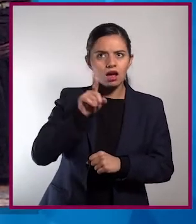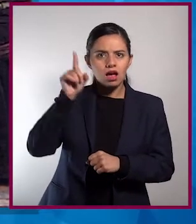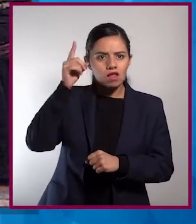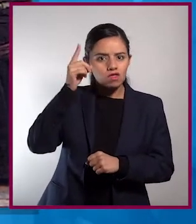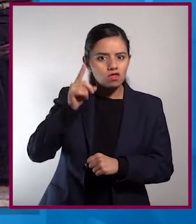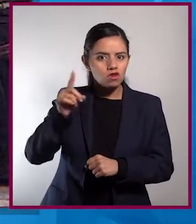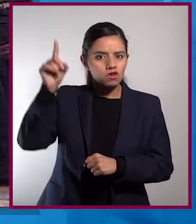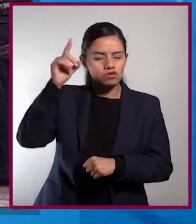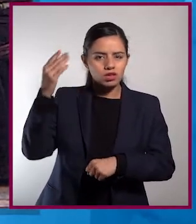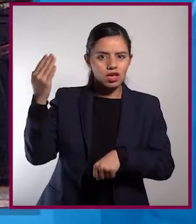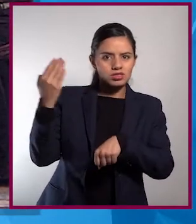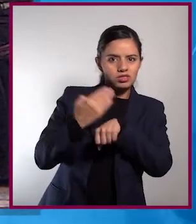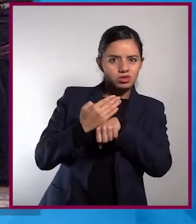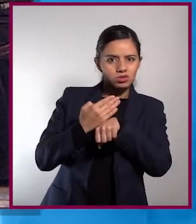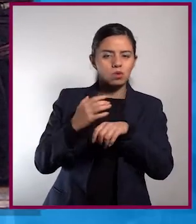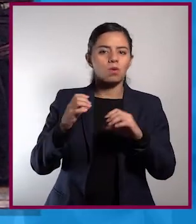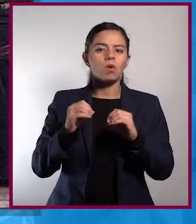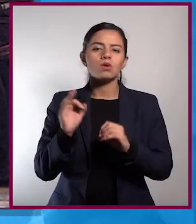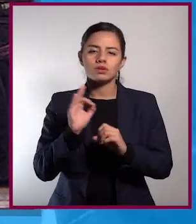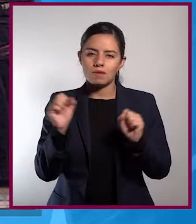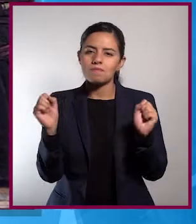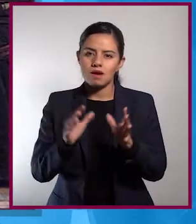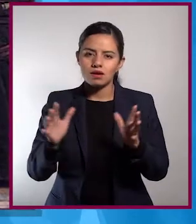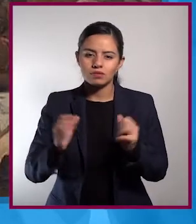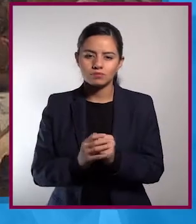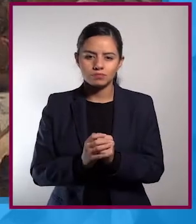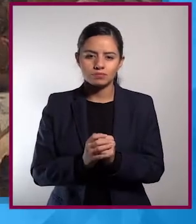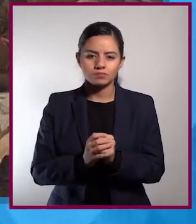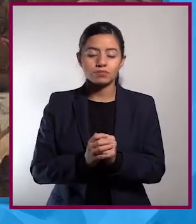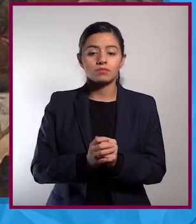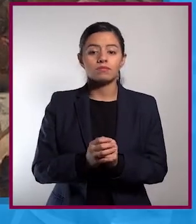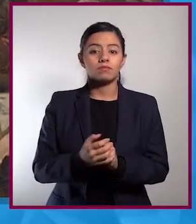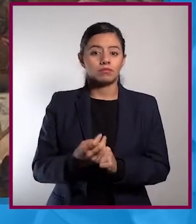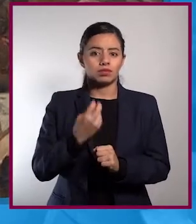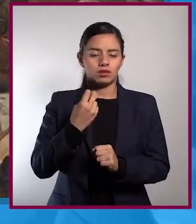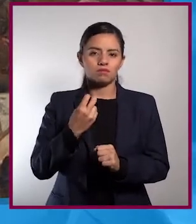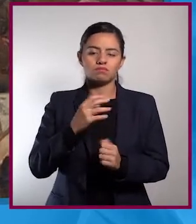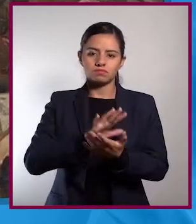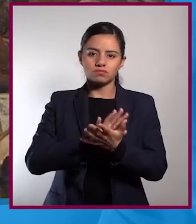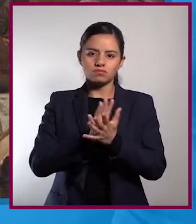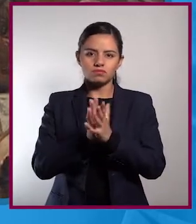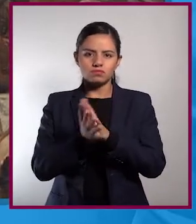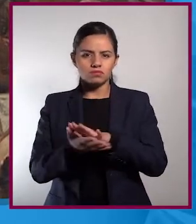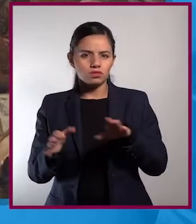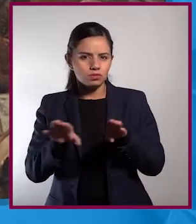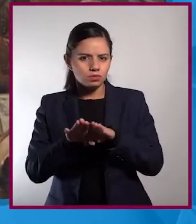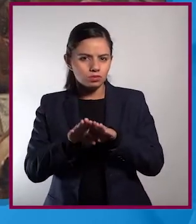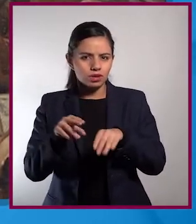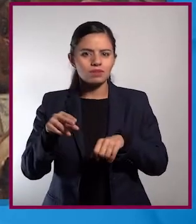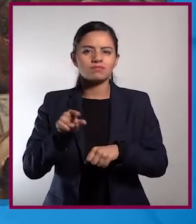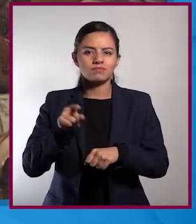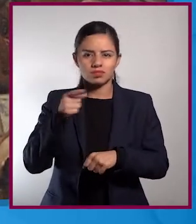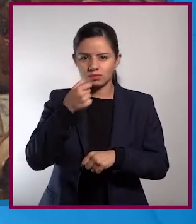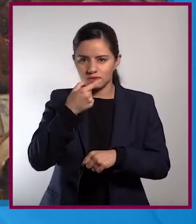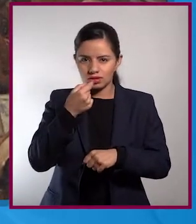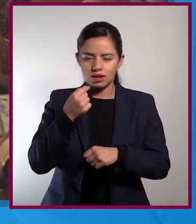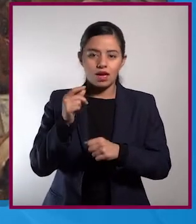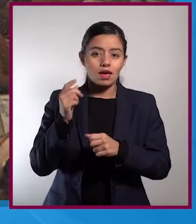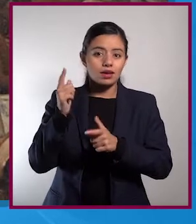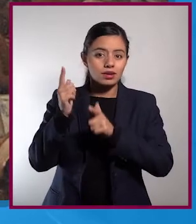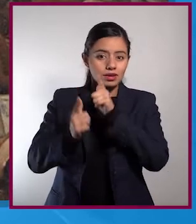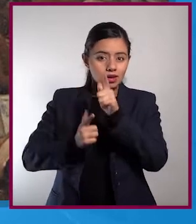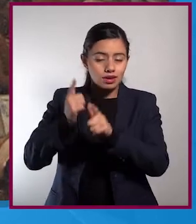los dioses o de alguna fuente mágica. El rompimiento de este esquema se dio con la medicina griega, cuando